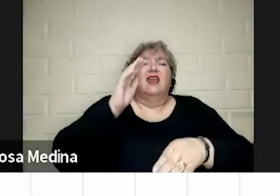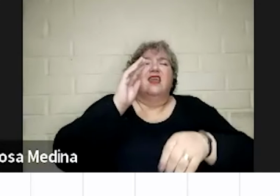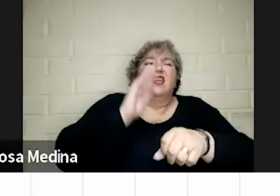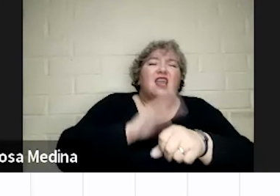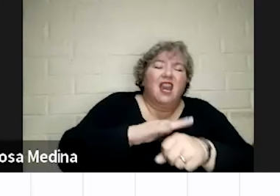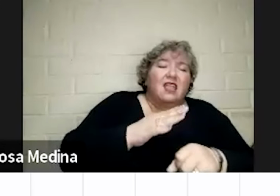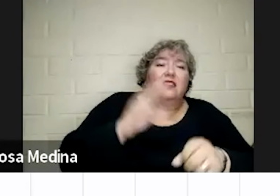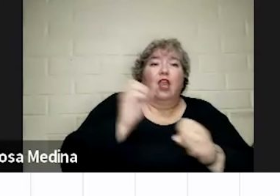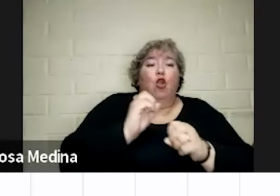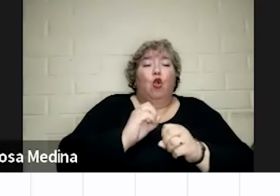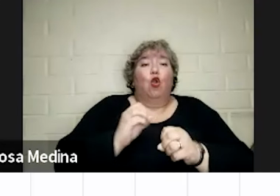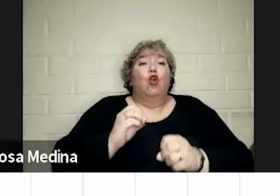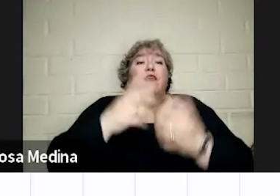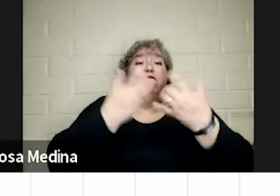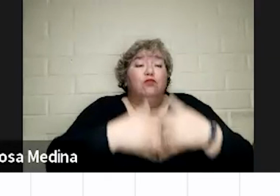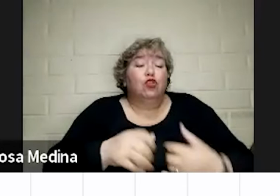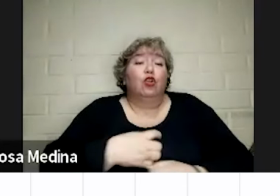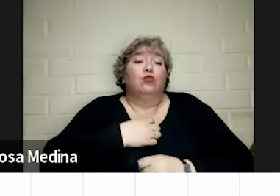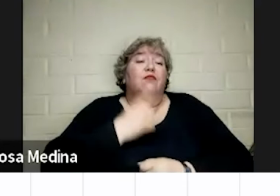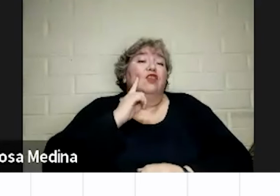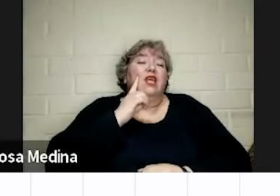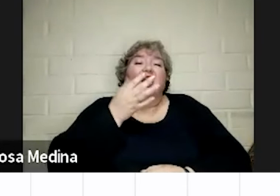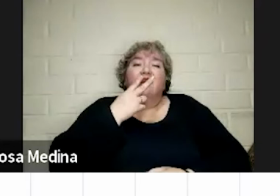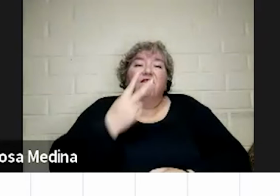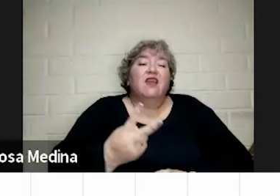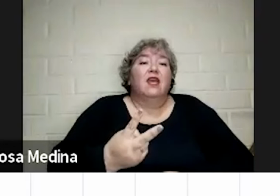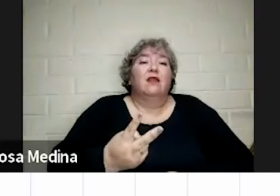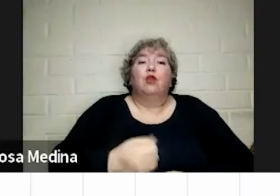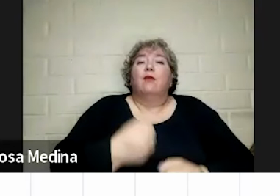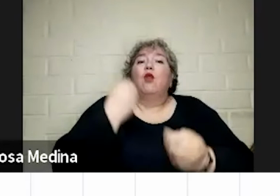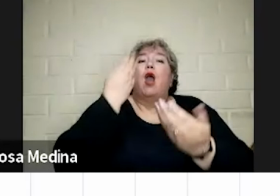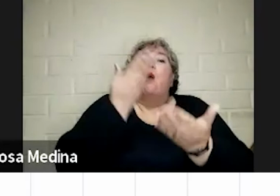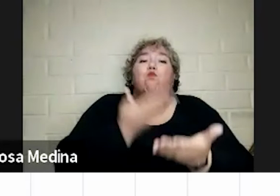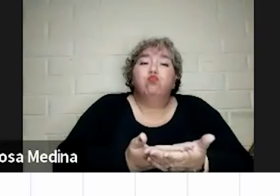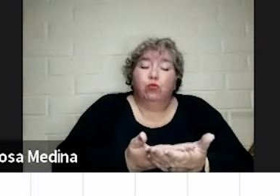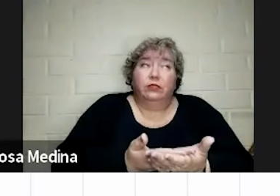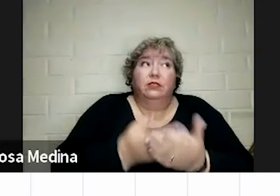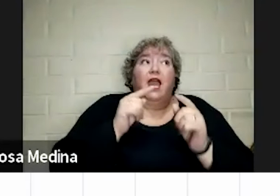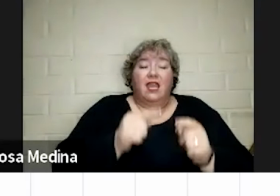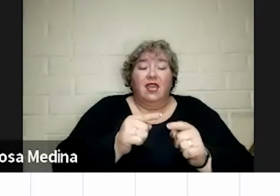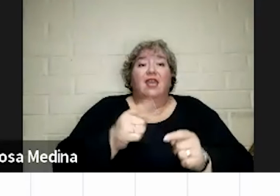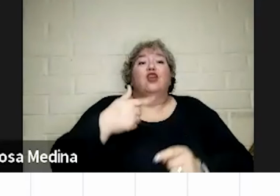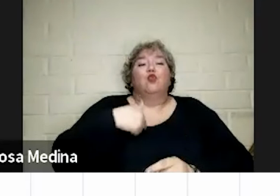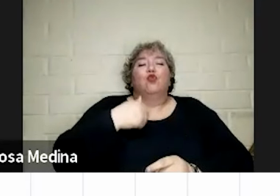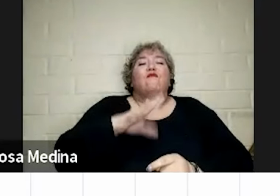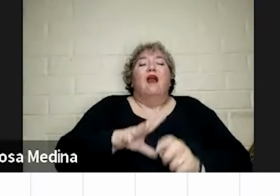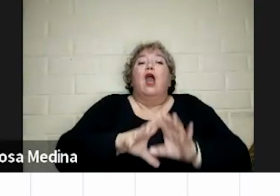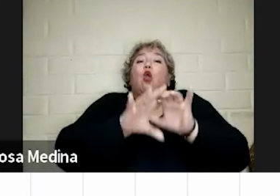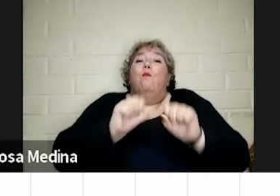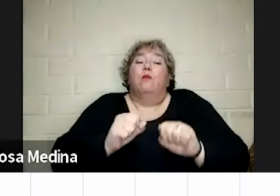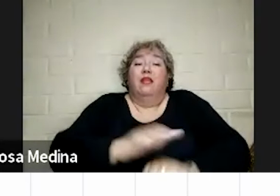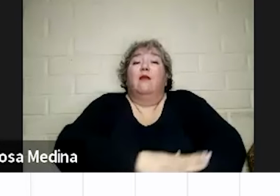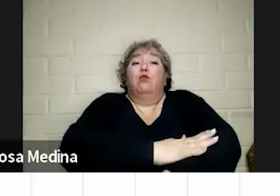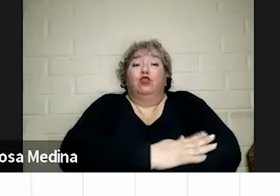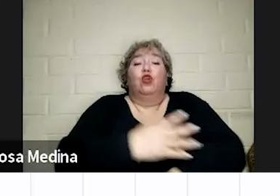funciones ejecutivas tienen que ver con apuestas. Hacen a las personas apostar y ahí uno, claro, igual va comprometiendo emoción porque en función de lo que gana o